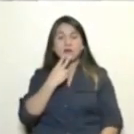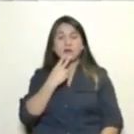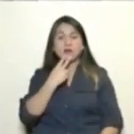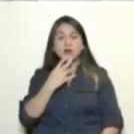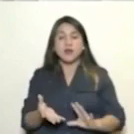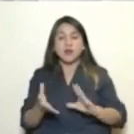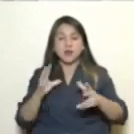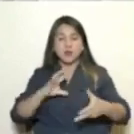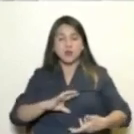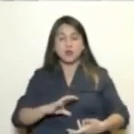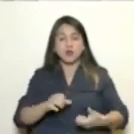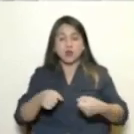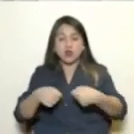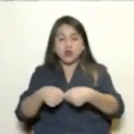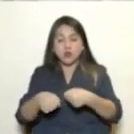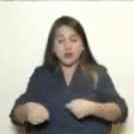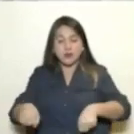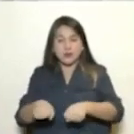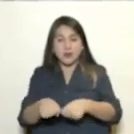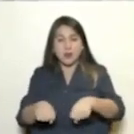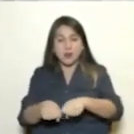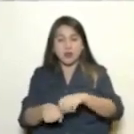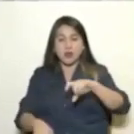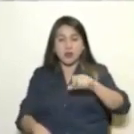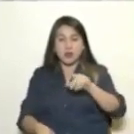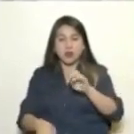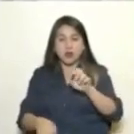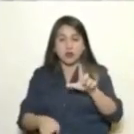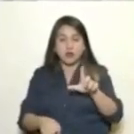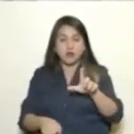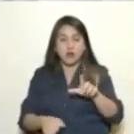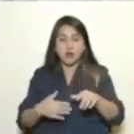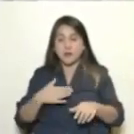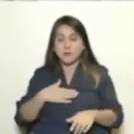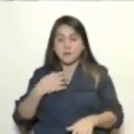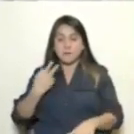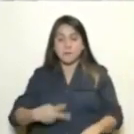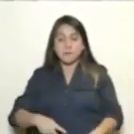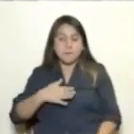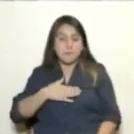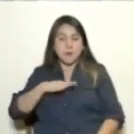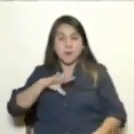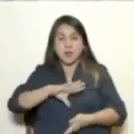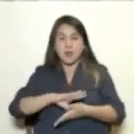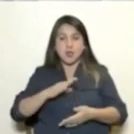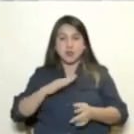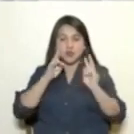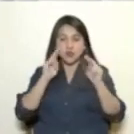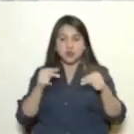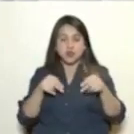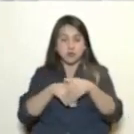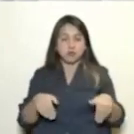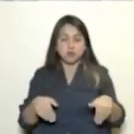global, en que no va a ser viable decir este es mi parcelita, es mi país y yo veo cómo lo